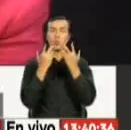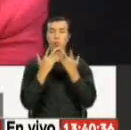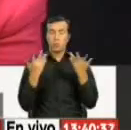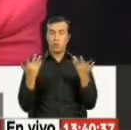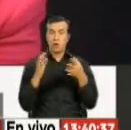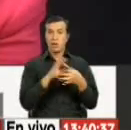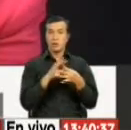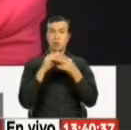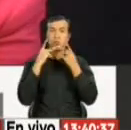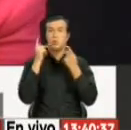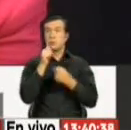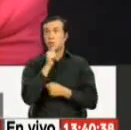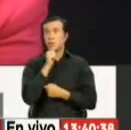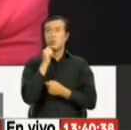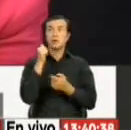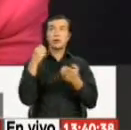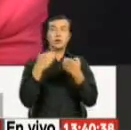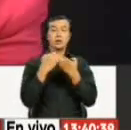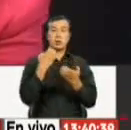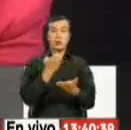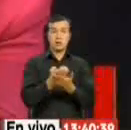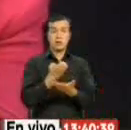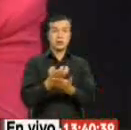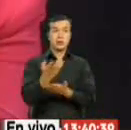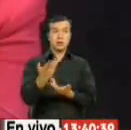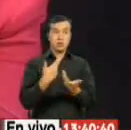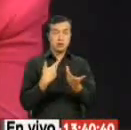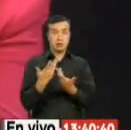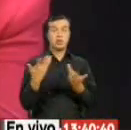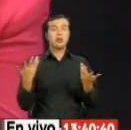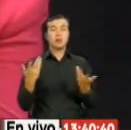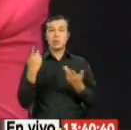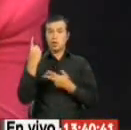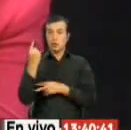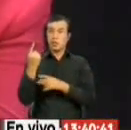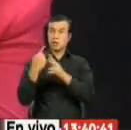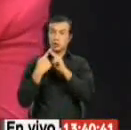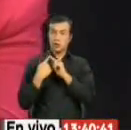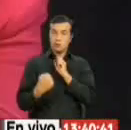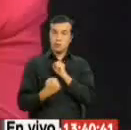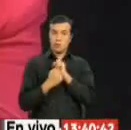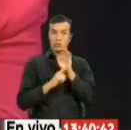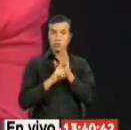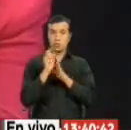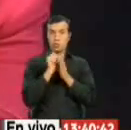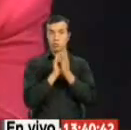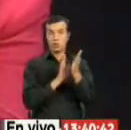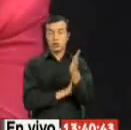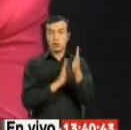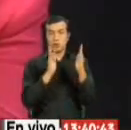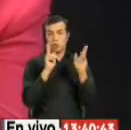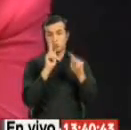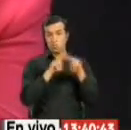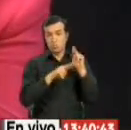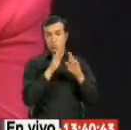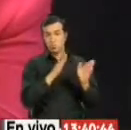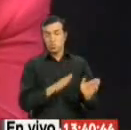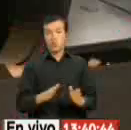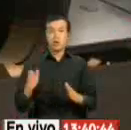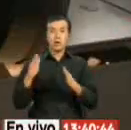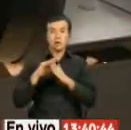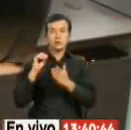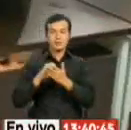sino también de conversaciones del equipo económico para acceder también a financiamiento para el desarrollo del programa casa para todo está está